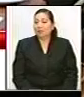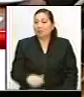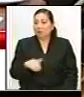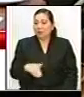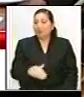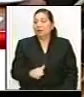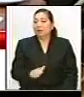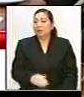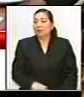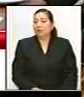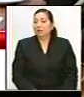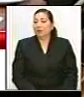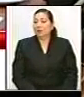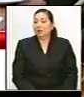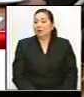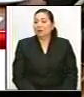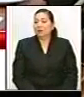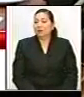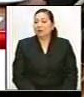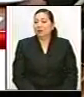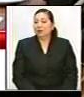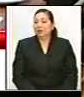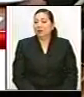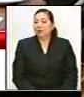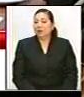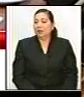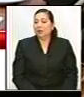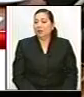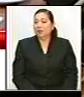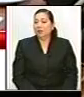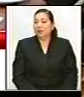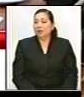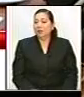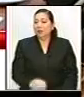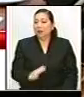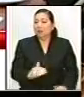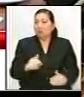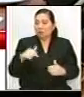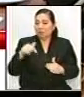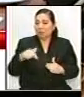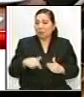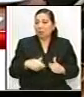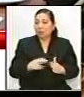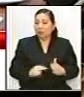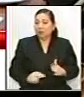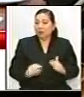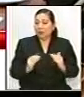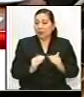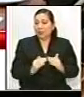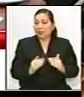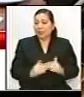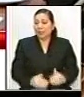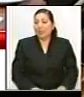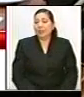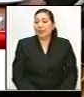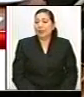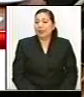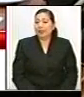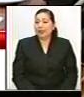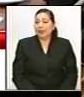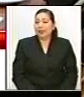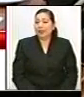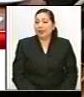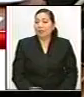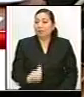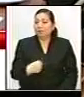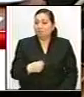bajada, y se había sido ladrillera, entonces tenía que cavar unos 5 metros de profundidad para que pueda hacer una casa. Pero arriba, donde